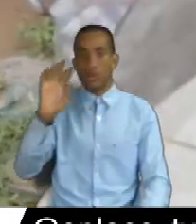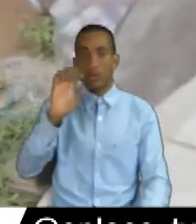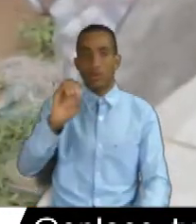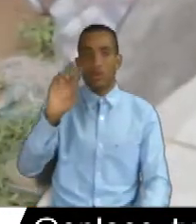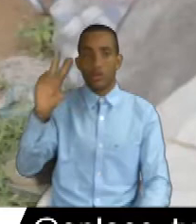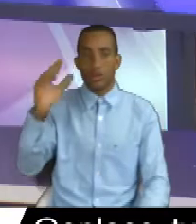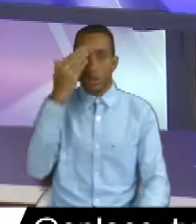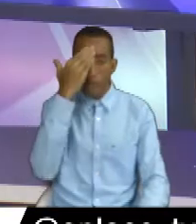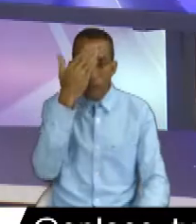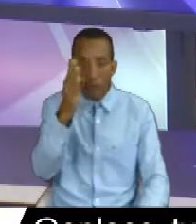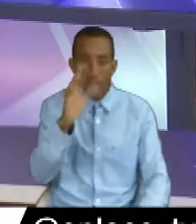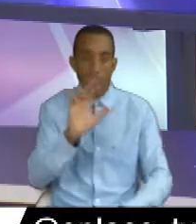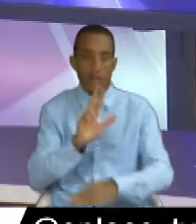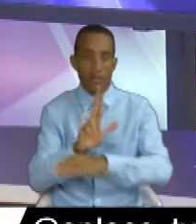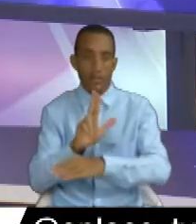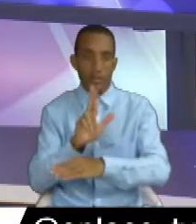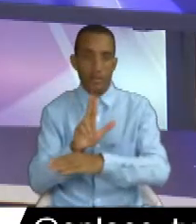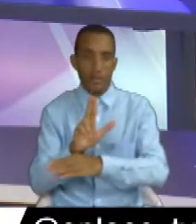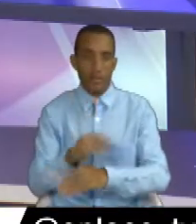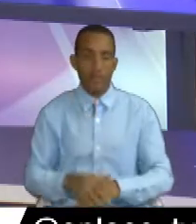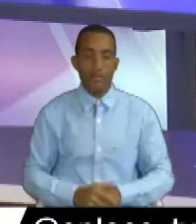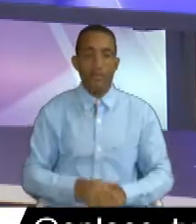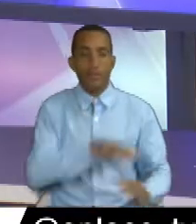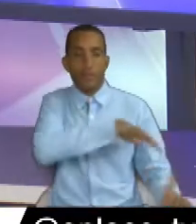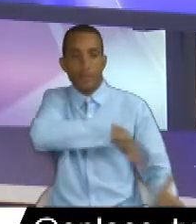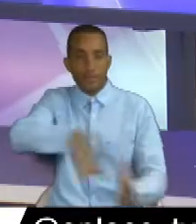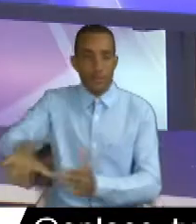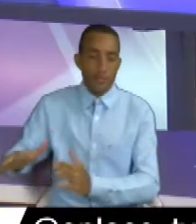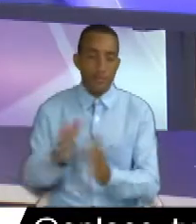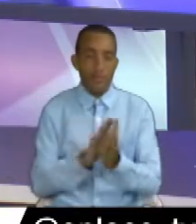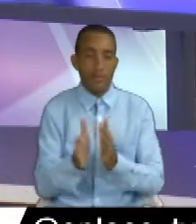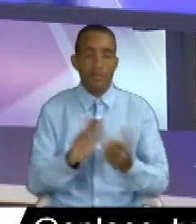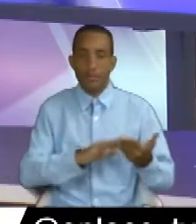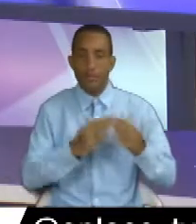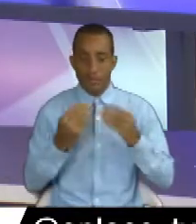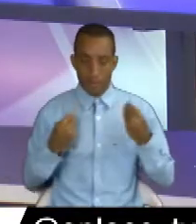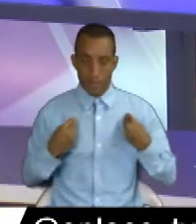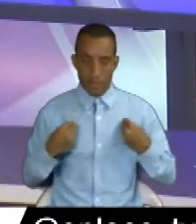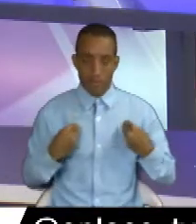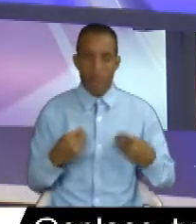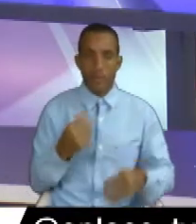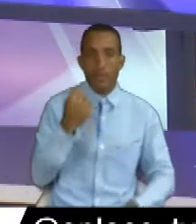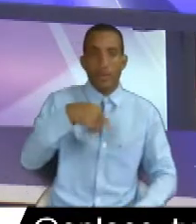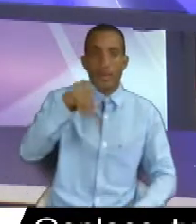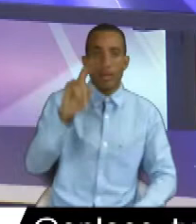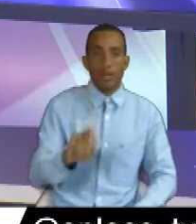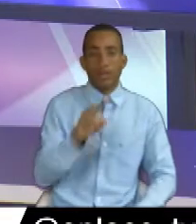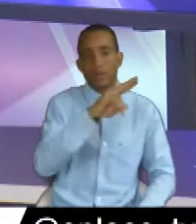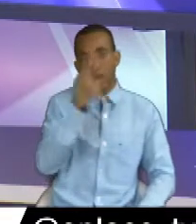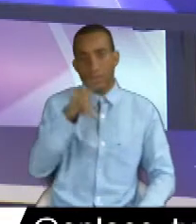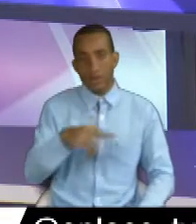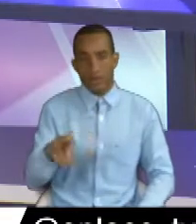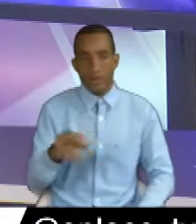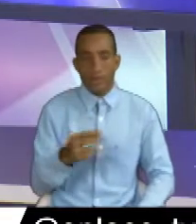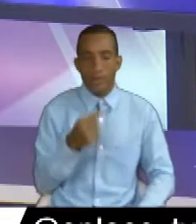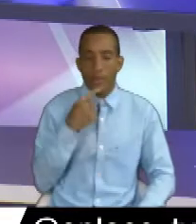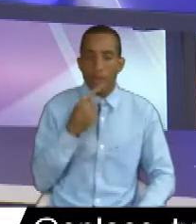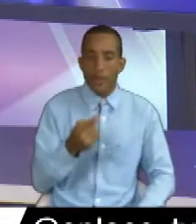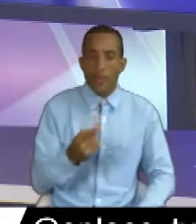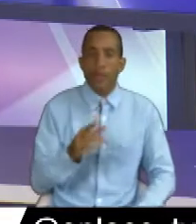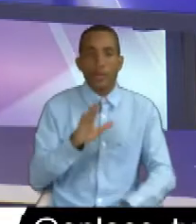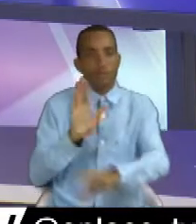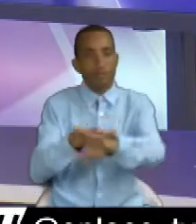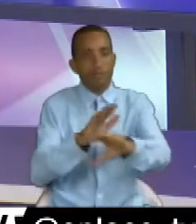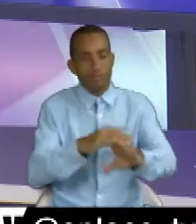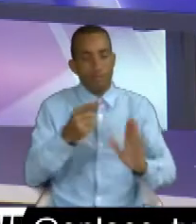Torres. Comunidad del barrio 16 de marzo y del asentamiento Nueva Juventud reclaman de la autoridad ambiental